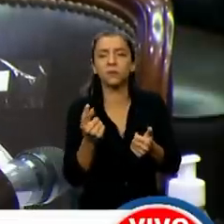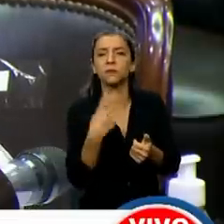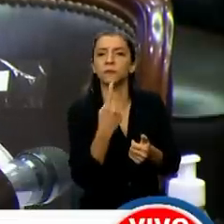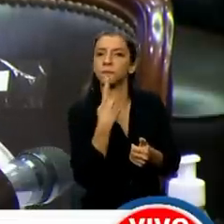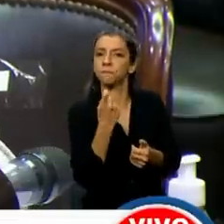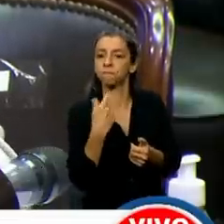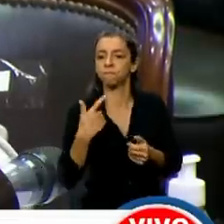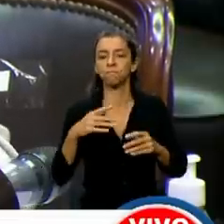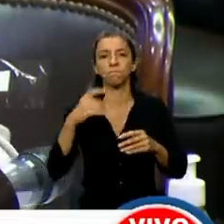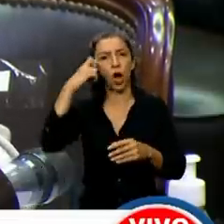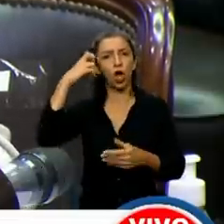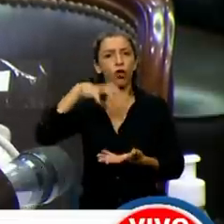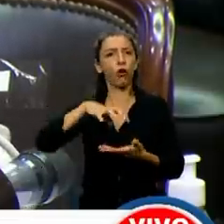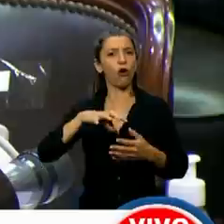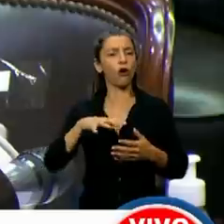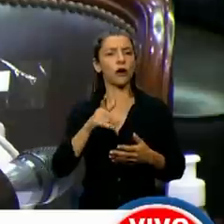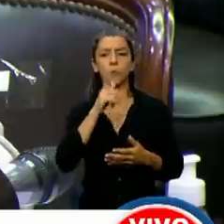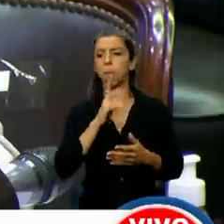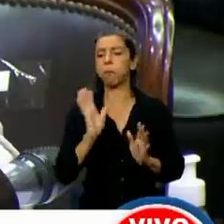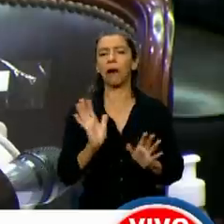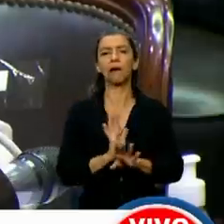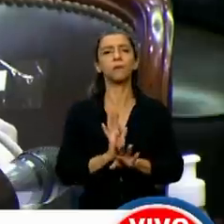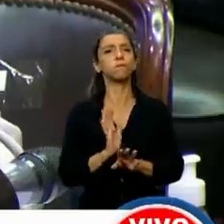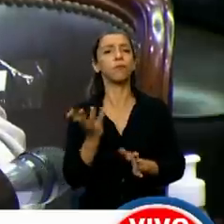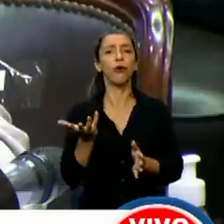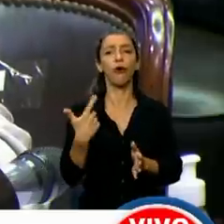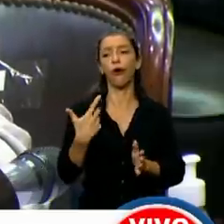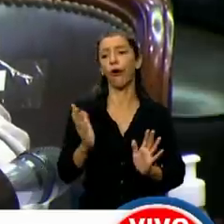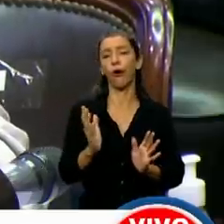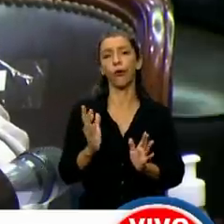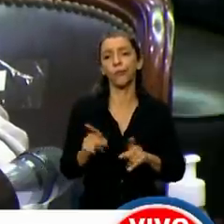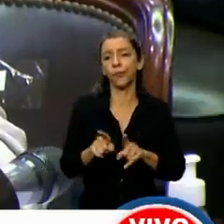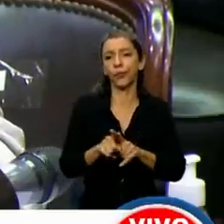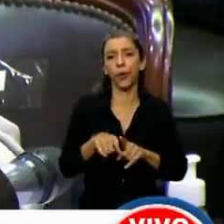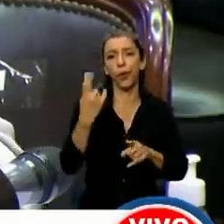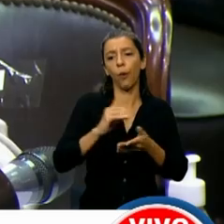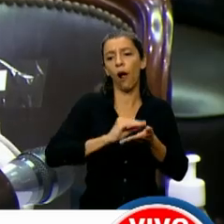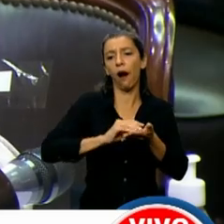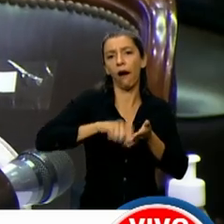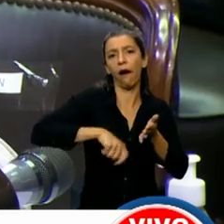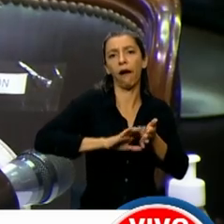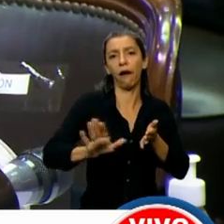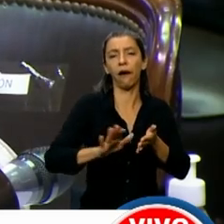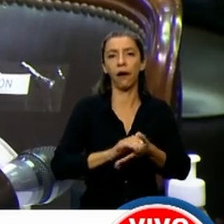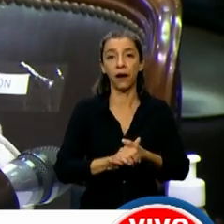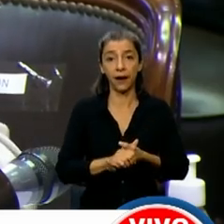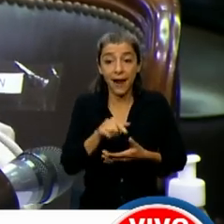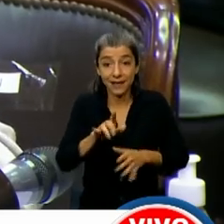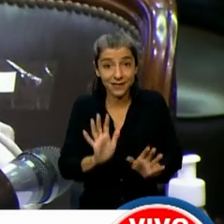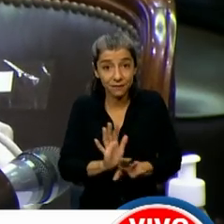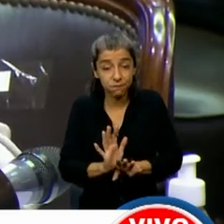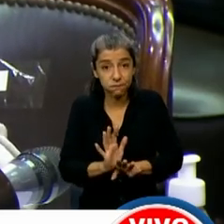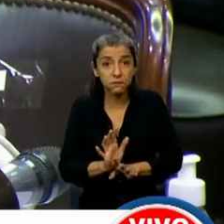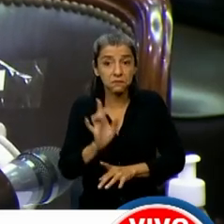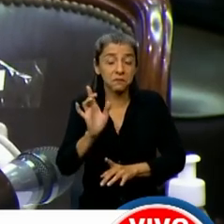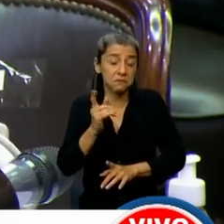el congreso termina convirtiéndose en una escribanía y es algo que personalmente a mí no me gusta que se